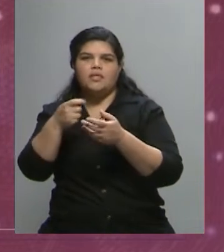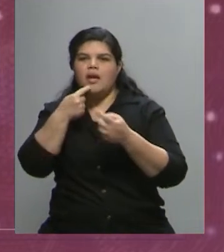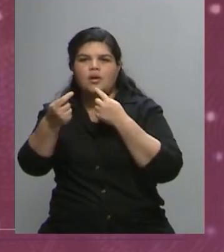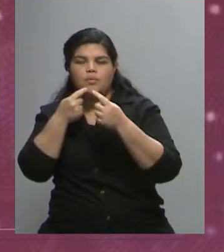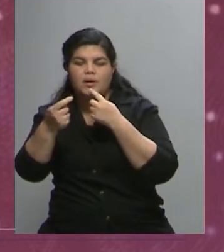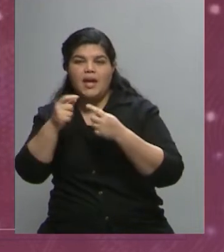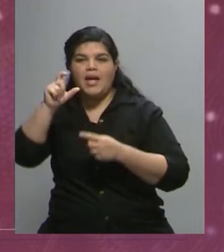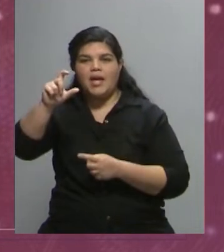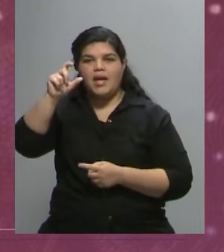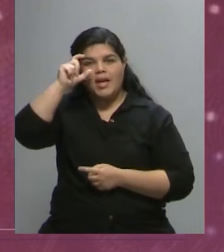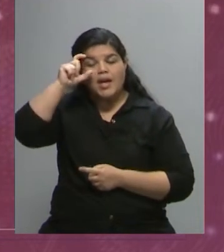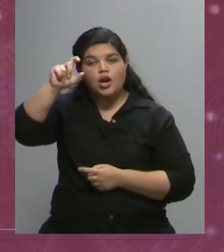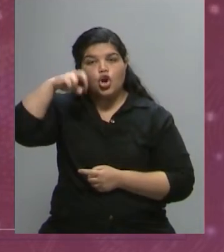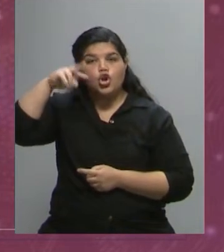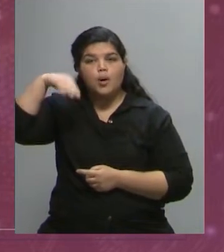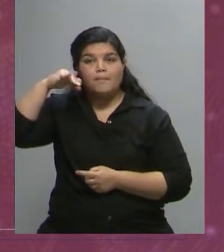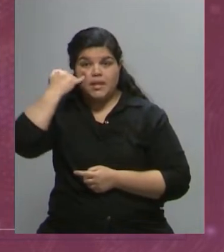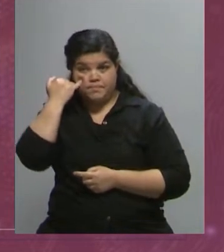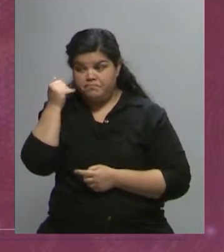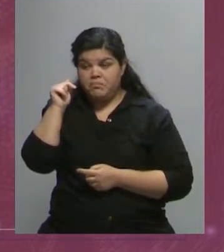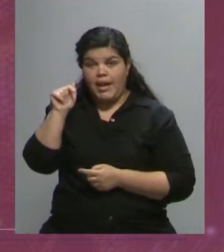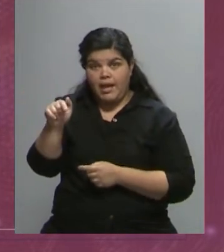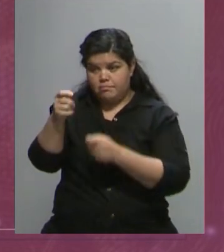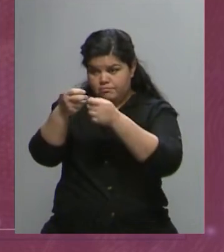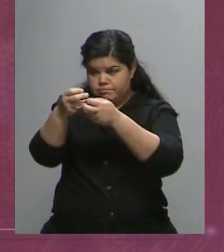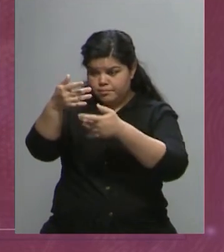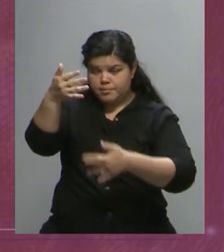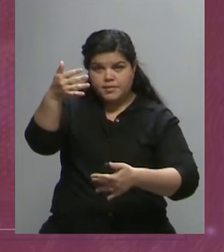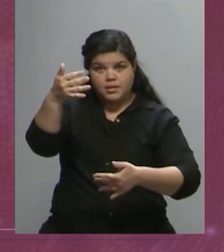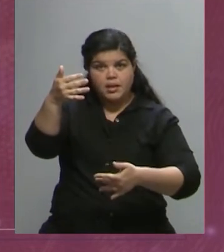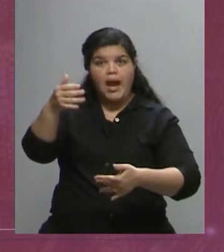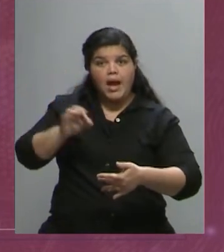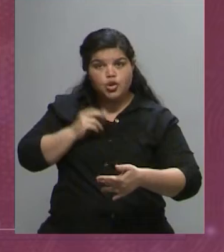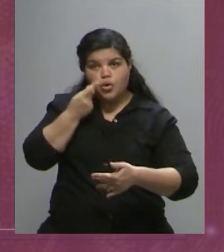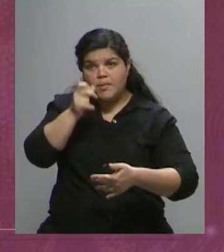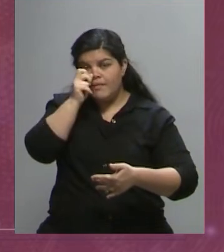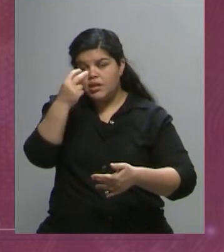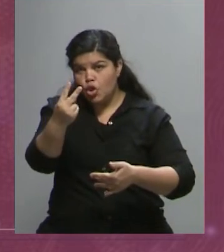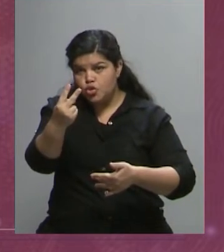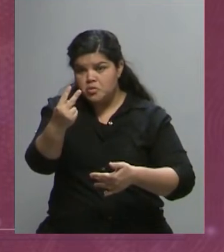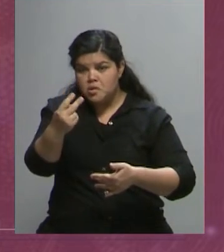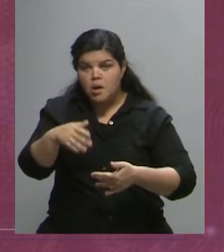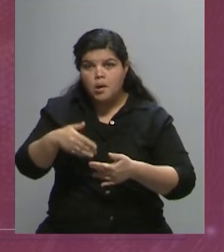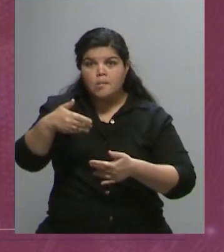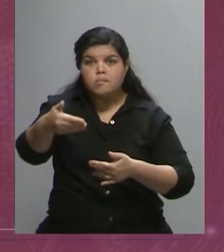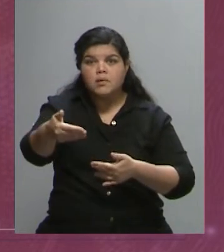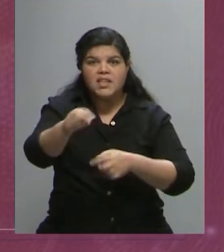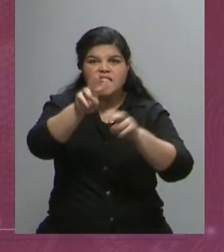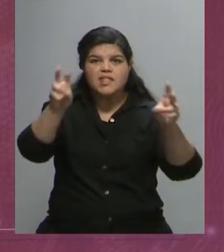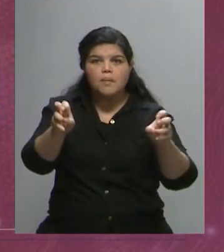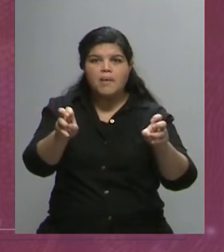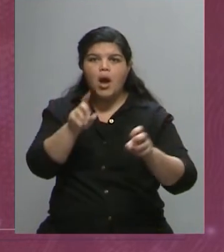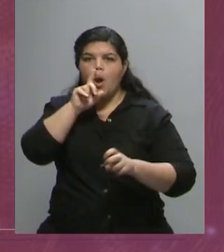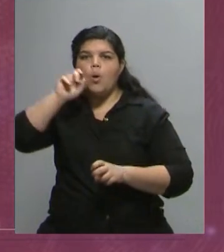ningún momento el reporte para el año 2022 nombra lo del evento de Ucrania. Claro. ¿Bien?